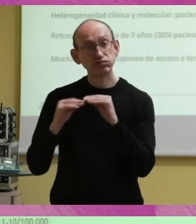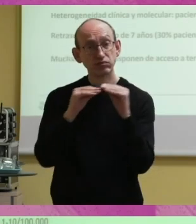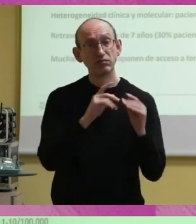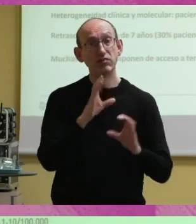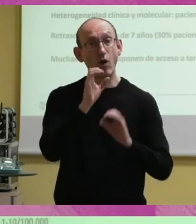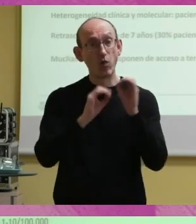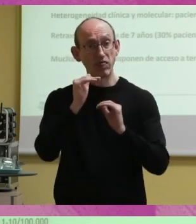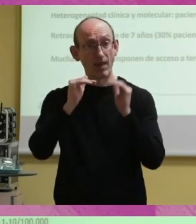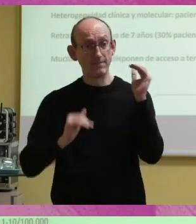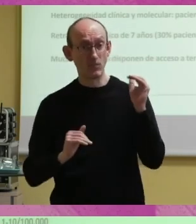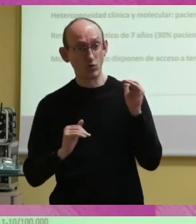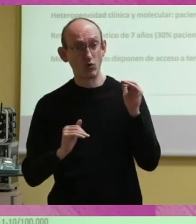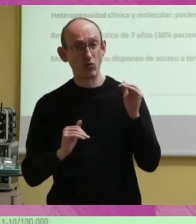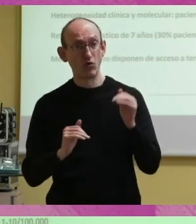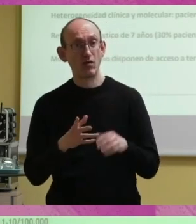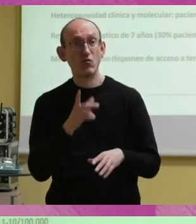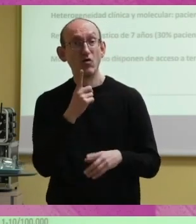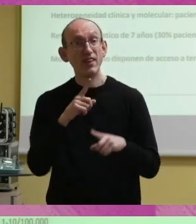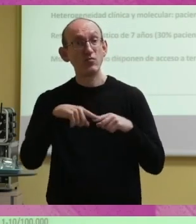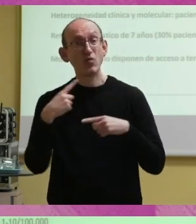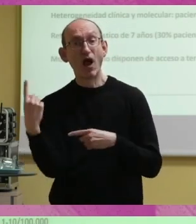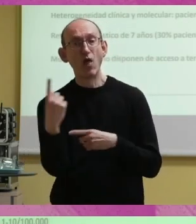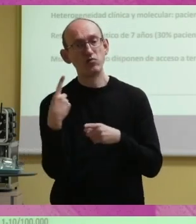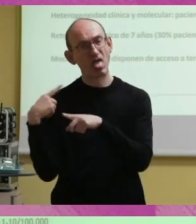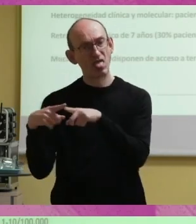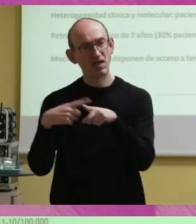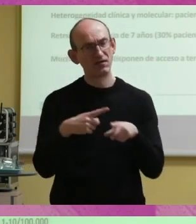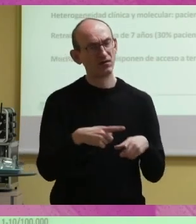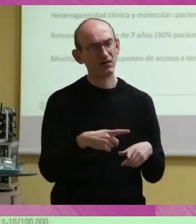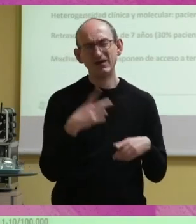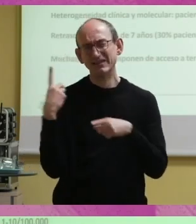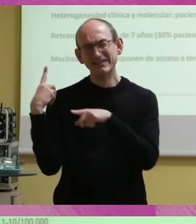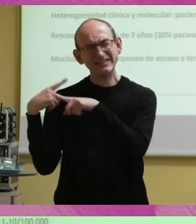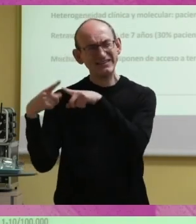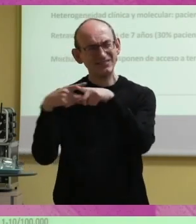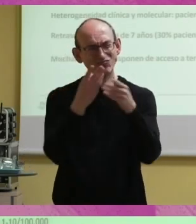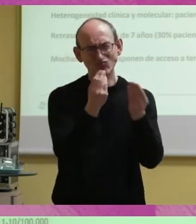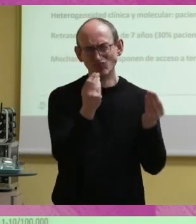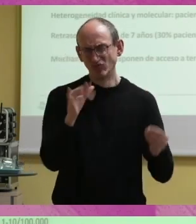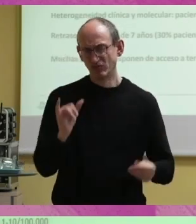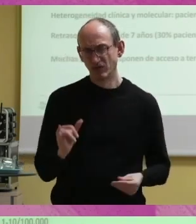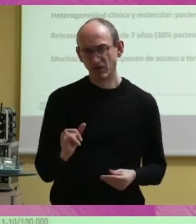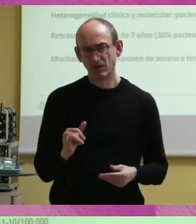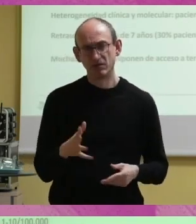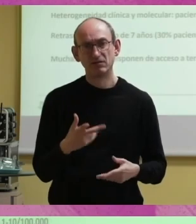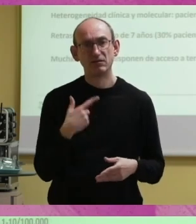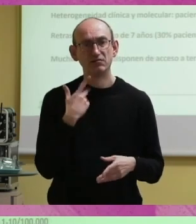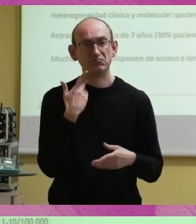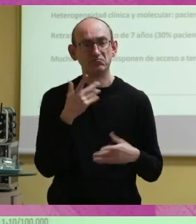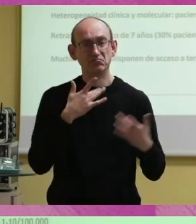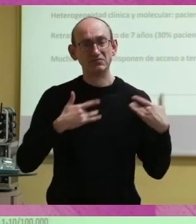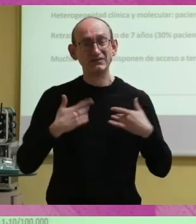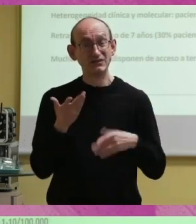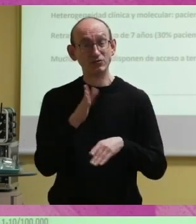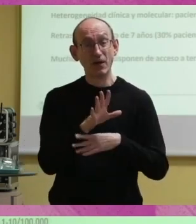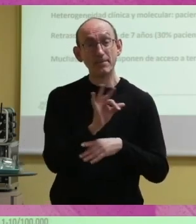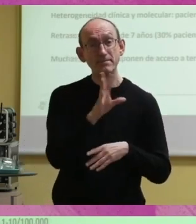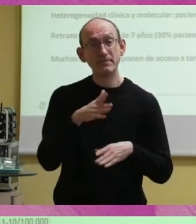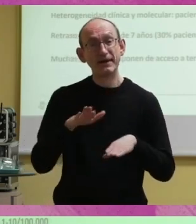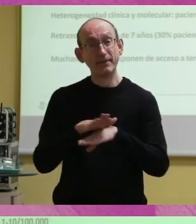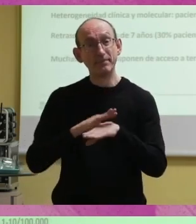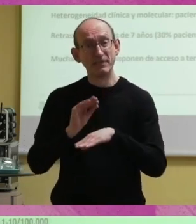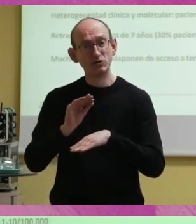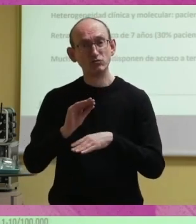prevalencia, porque luego cada una es distinta. Hay muchísima heterogeneidad. de presentación clínica y luego de base